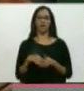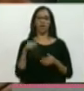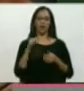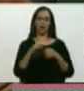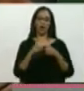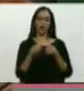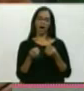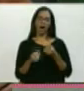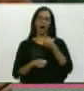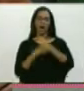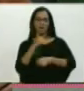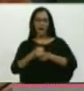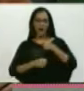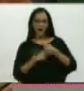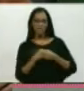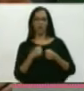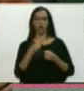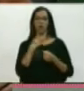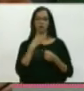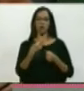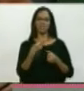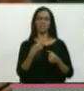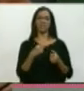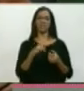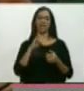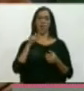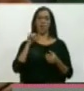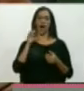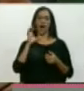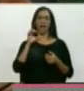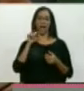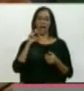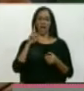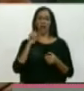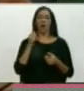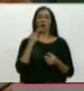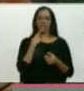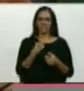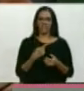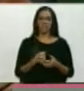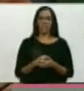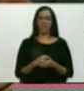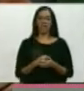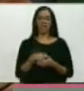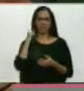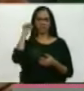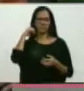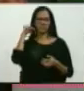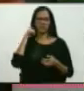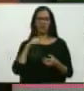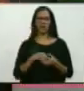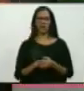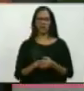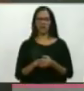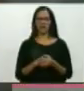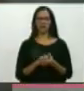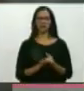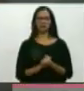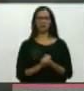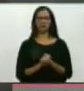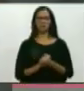asociación que uno de sus voceros es el compañero Juan Carlos Tanus, dijo lo siguiente en este video. Veamos este video.